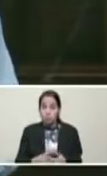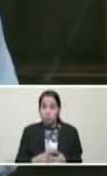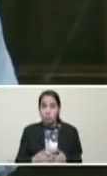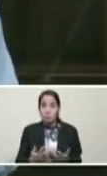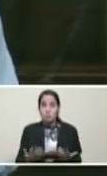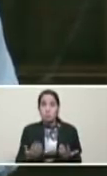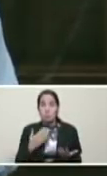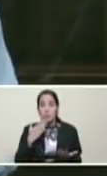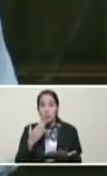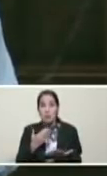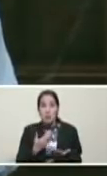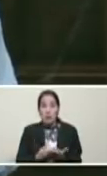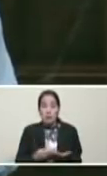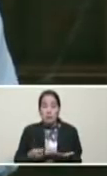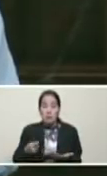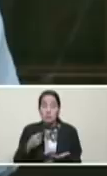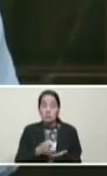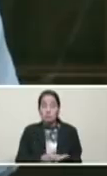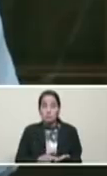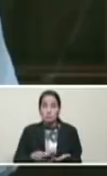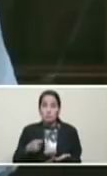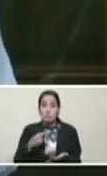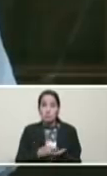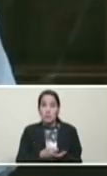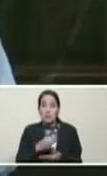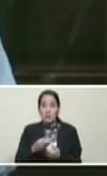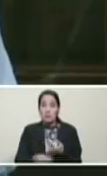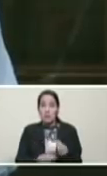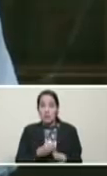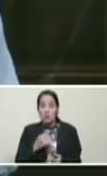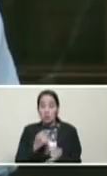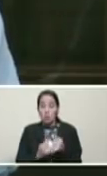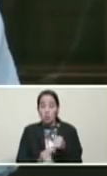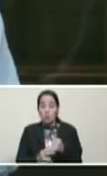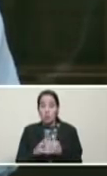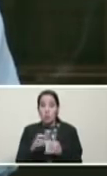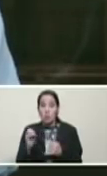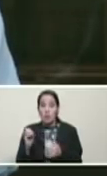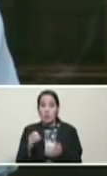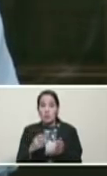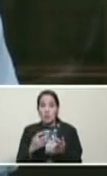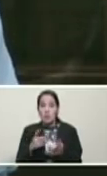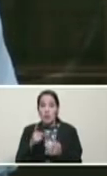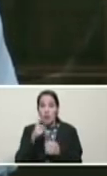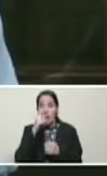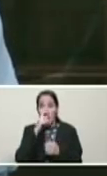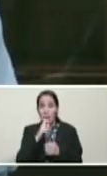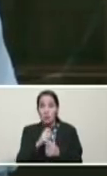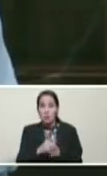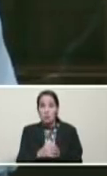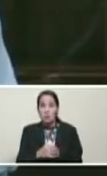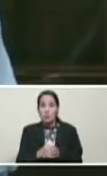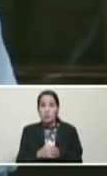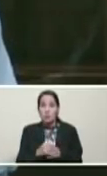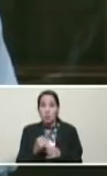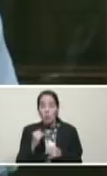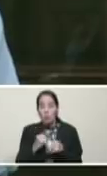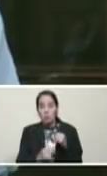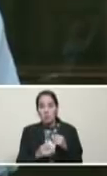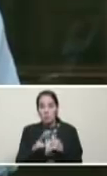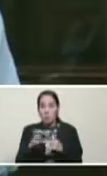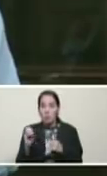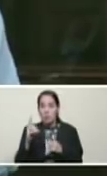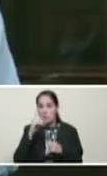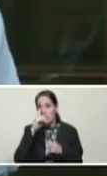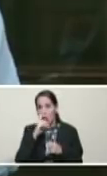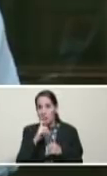gracias a la inversión que se ha hecho en los últimos 20 años gracias a la inversión de los últimos 20 años